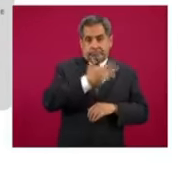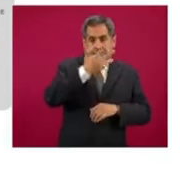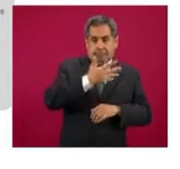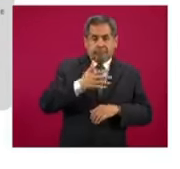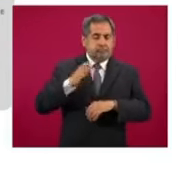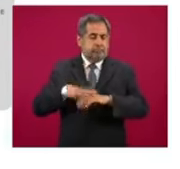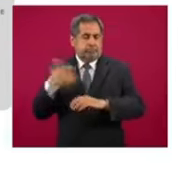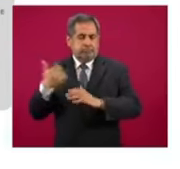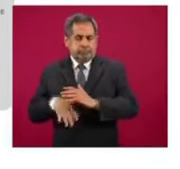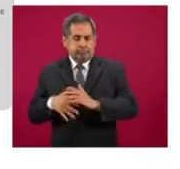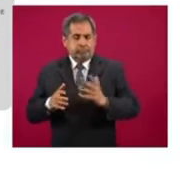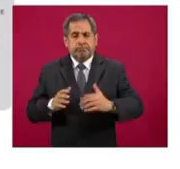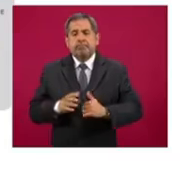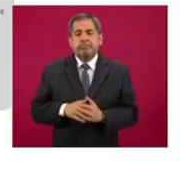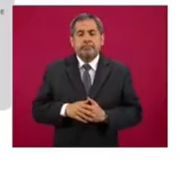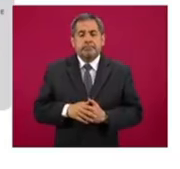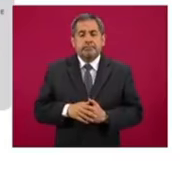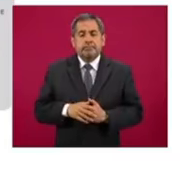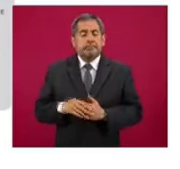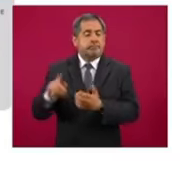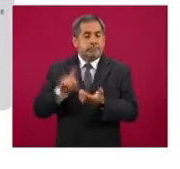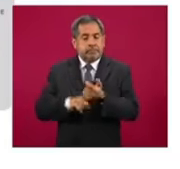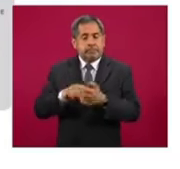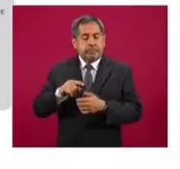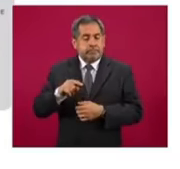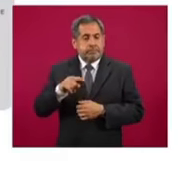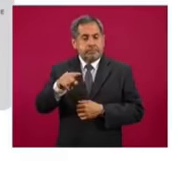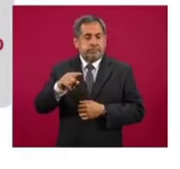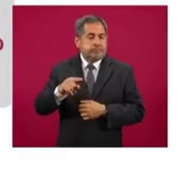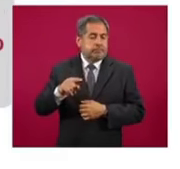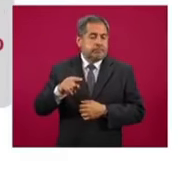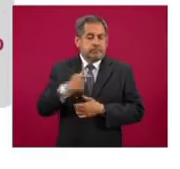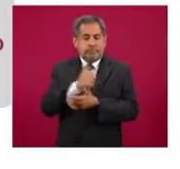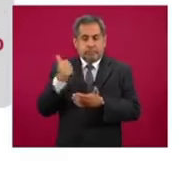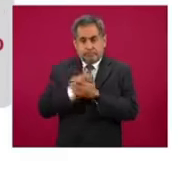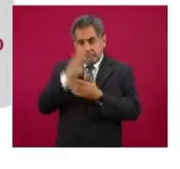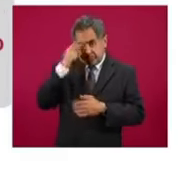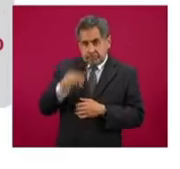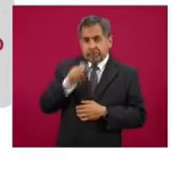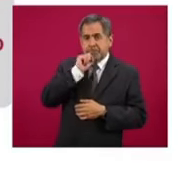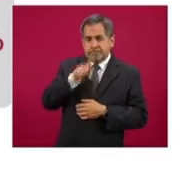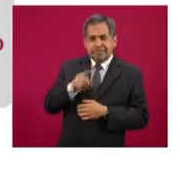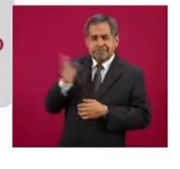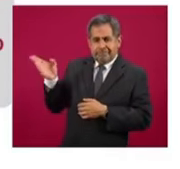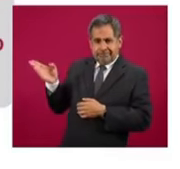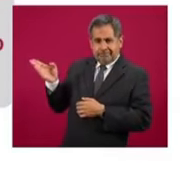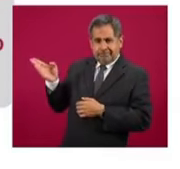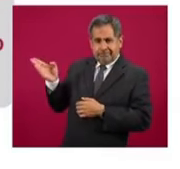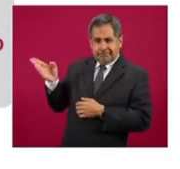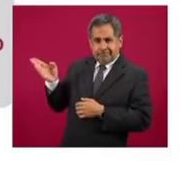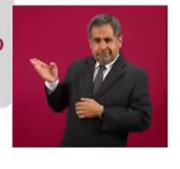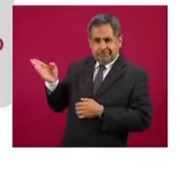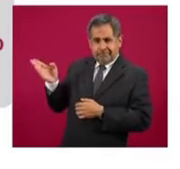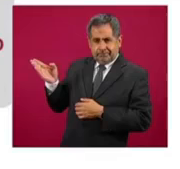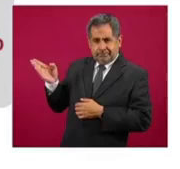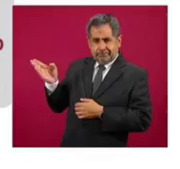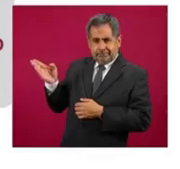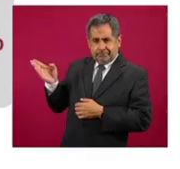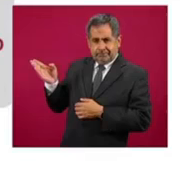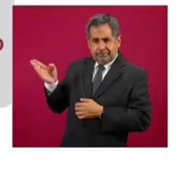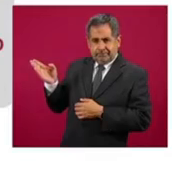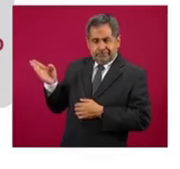económico servigas del Valle en Cuajimalpa en la Ciudad de México otra vez 23 p40